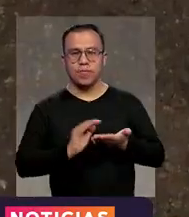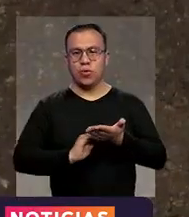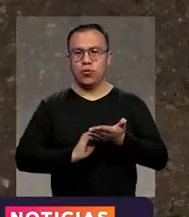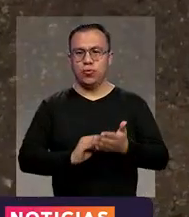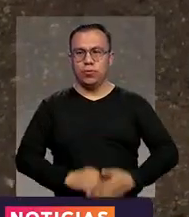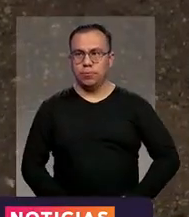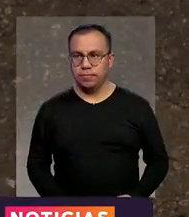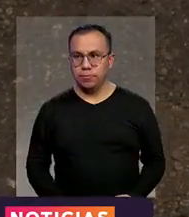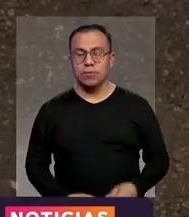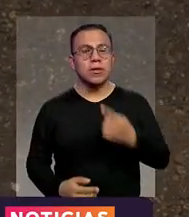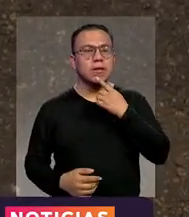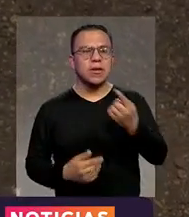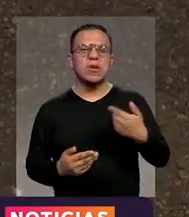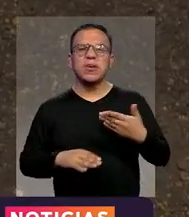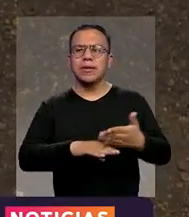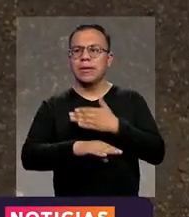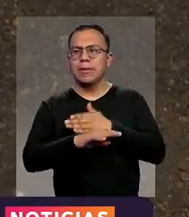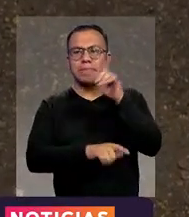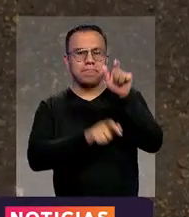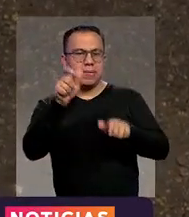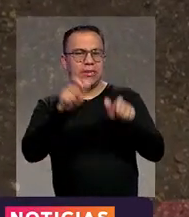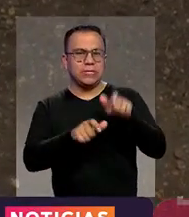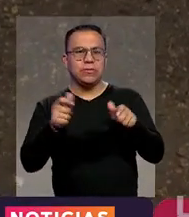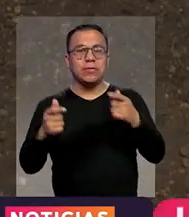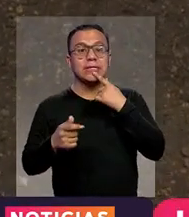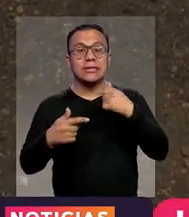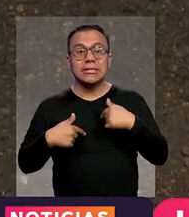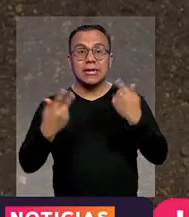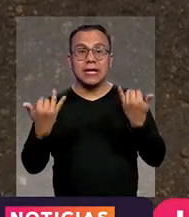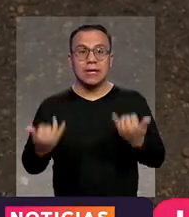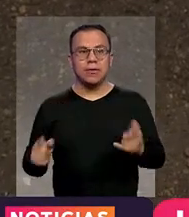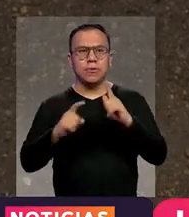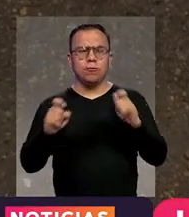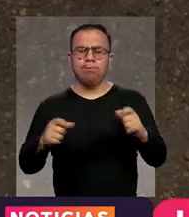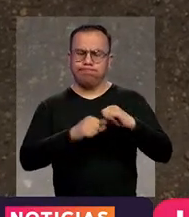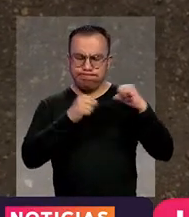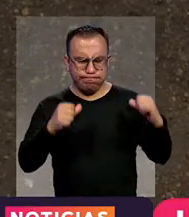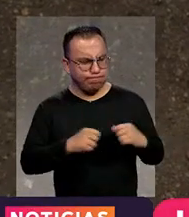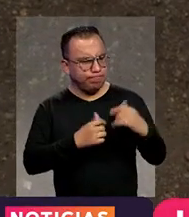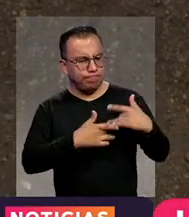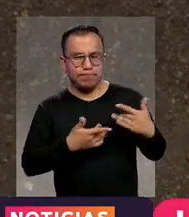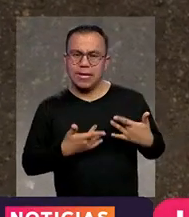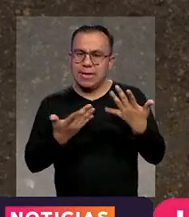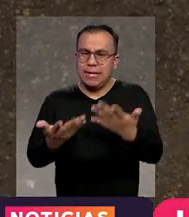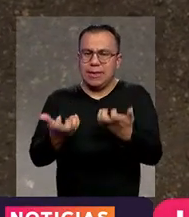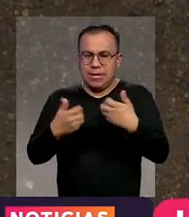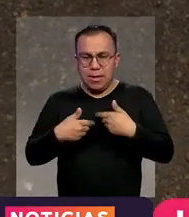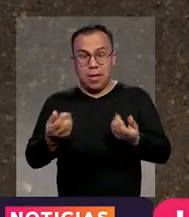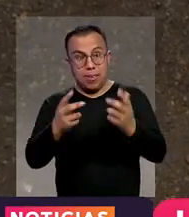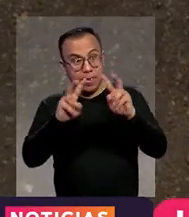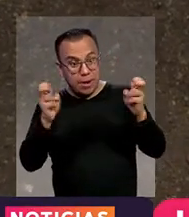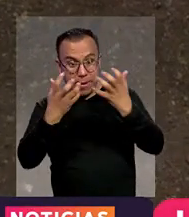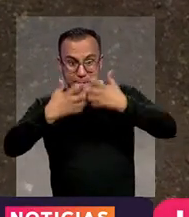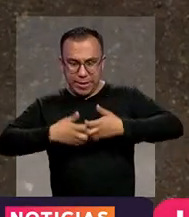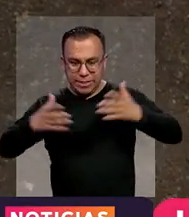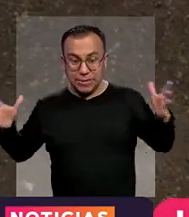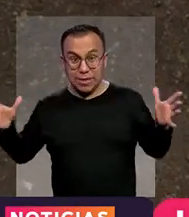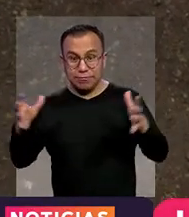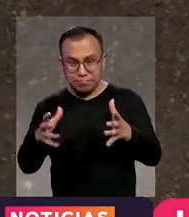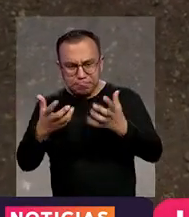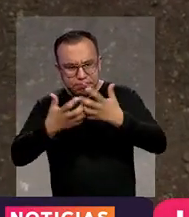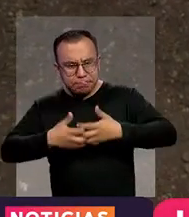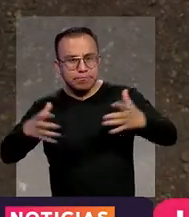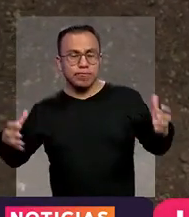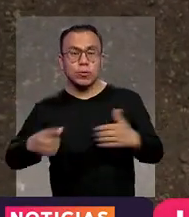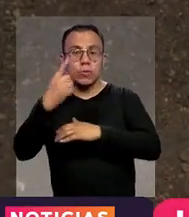Voy a llegarle yo a las personas que tengan un buen corazón, que quieran ayudarme para la microempresa, que